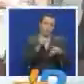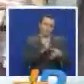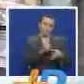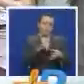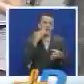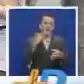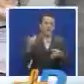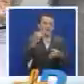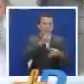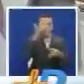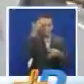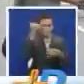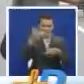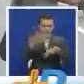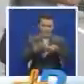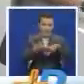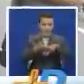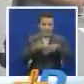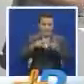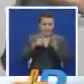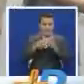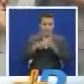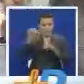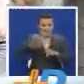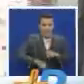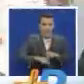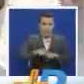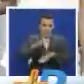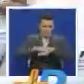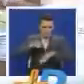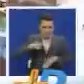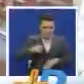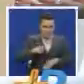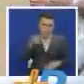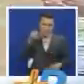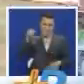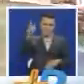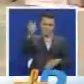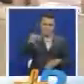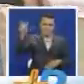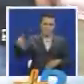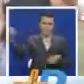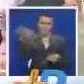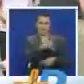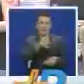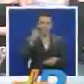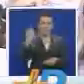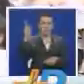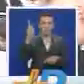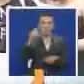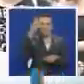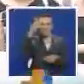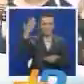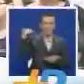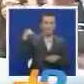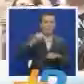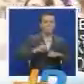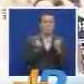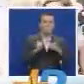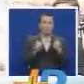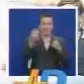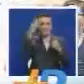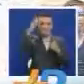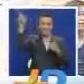que dicen ellas, las minifaldas no violan, violan los violadores por lo sucedido en la capital de la República en un exclusivo restaurante. Con estas pancartas, con